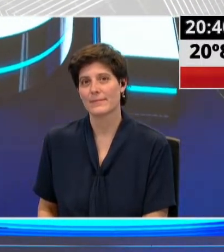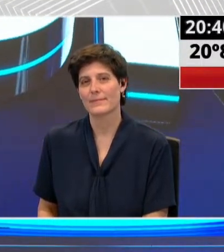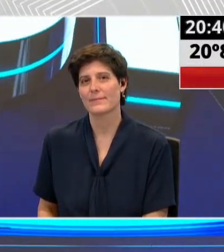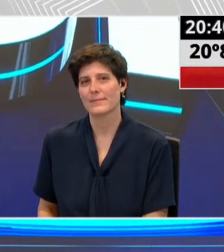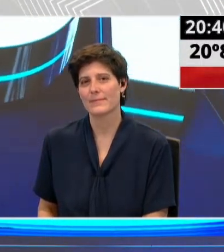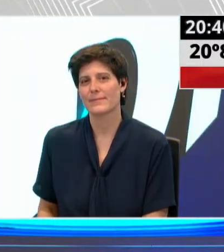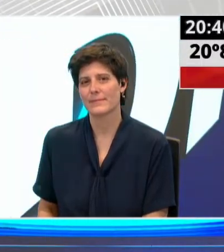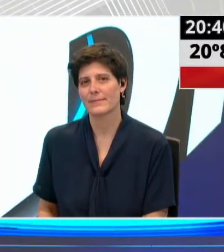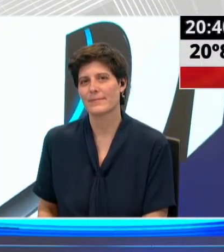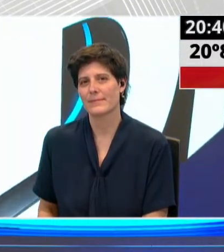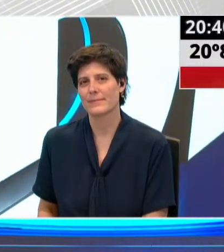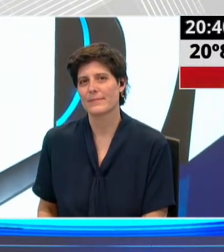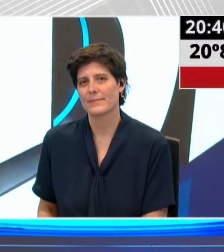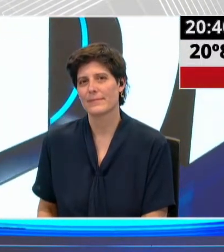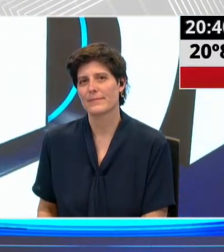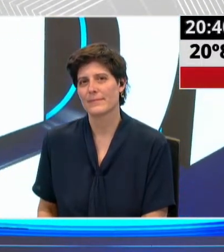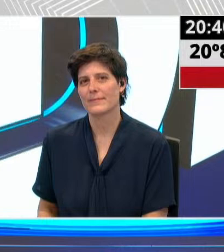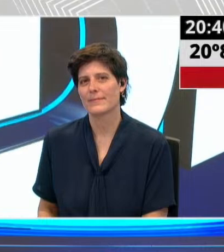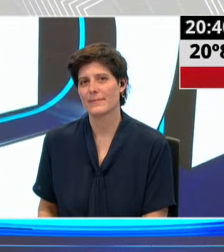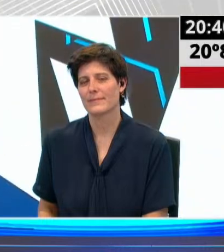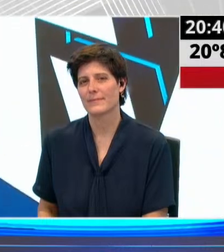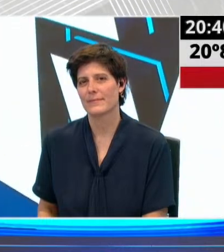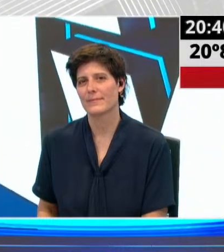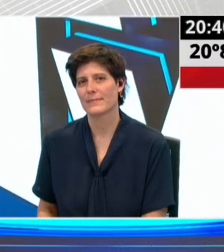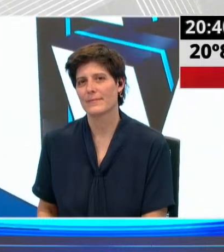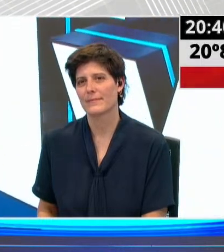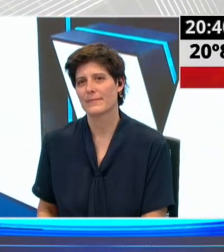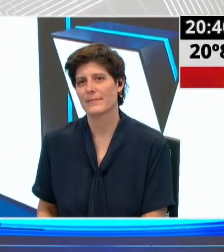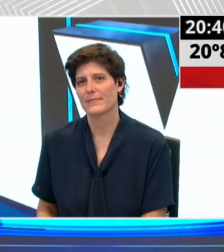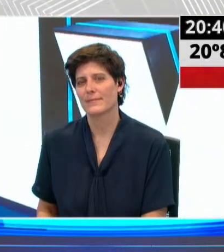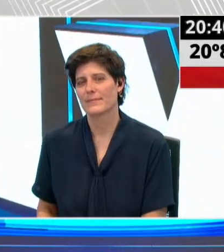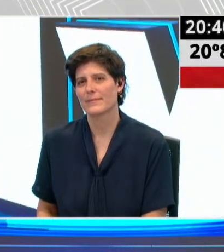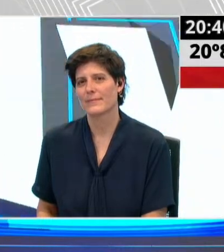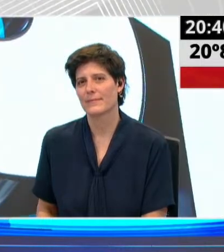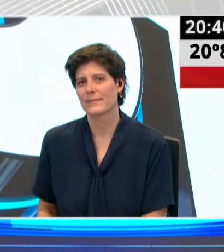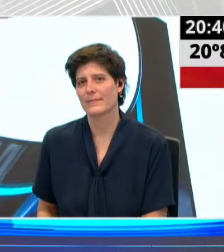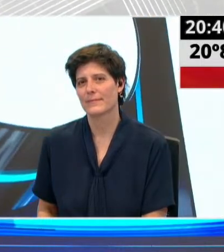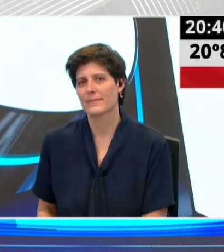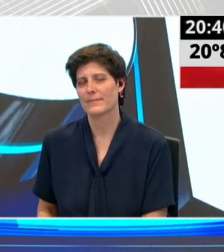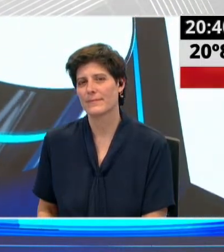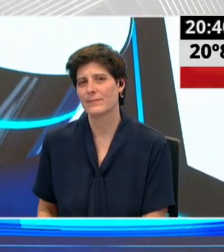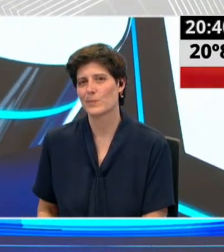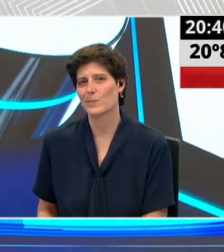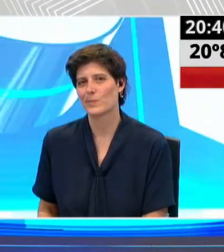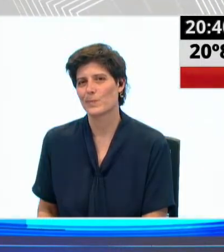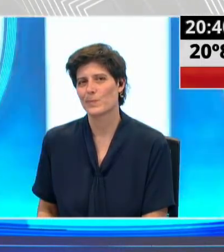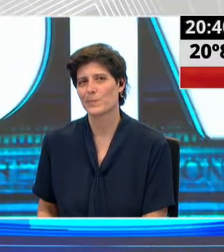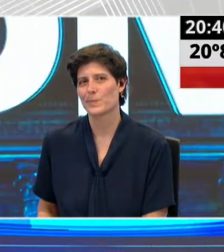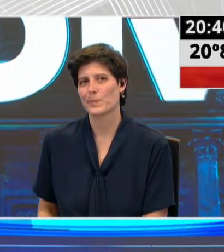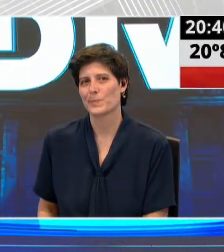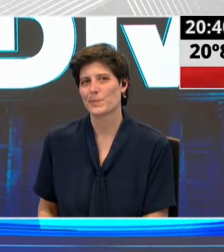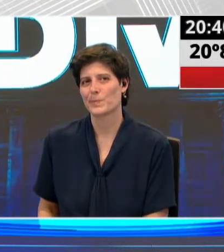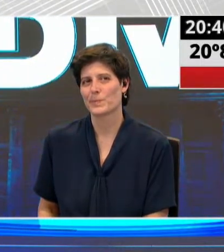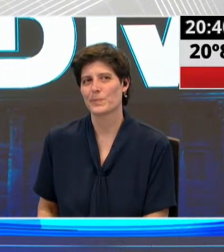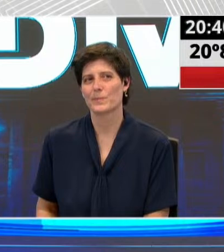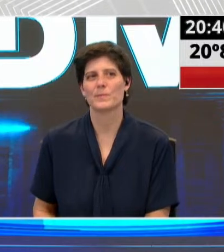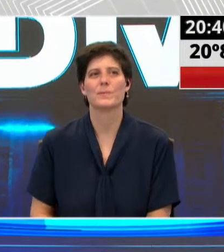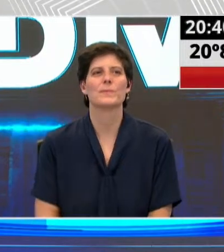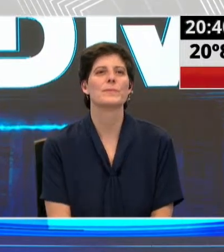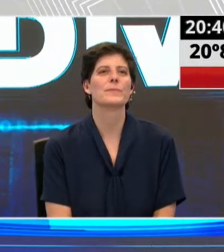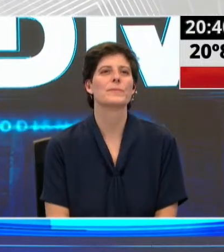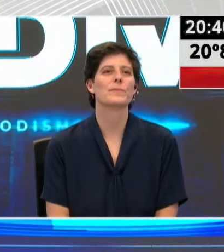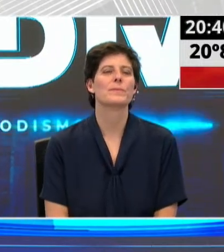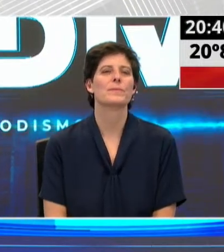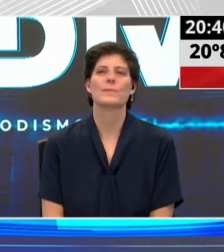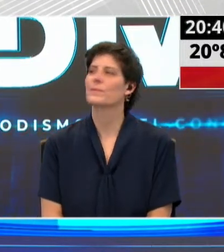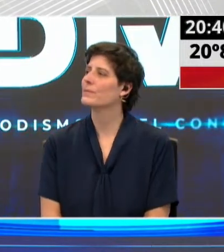Presupuesto y Hacienda de la legislatura porteña, durante el primer y el segundo mandato de Mauricio Macri como alcalde porteño,